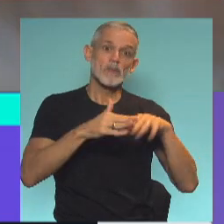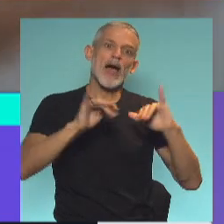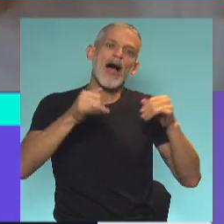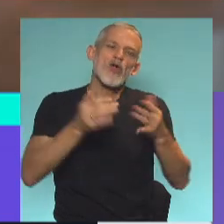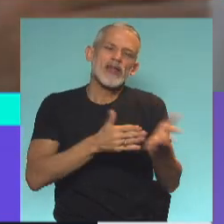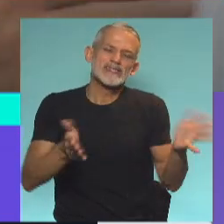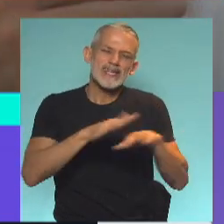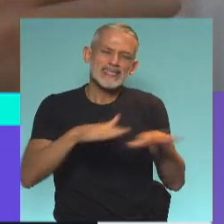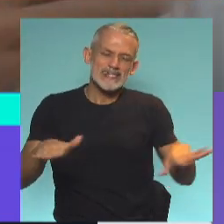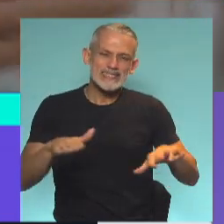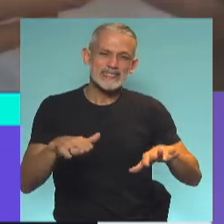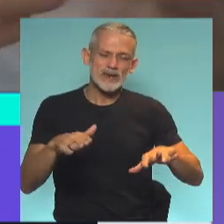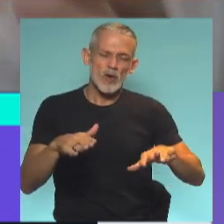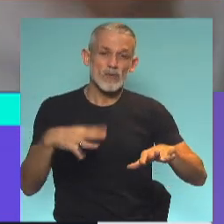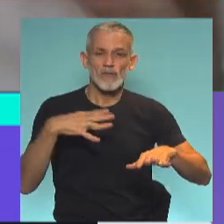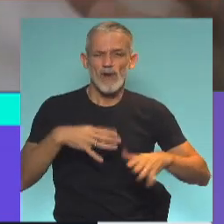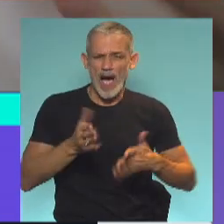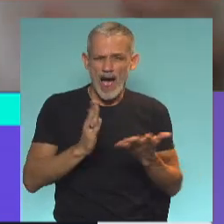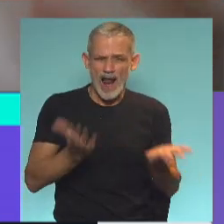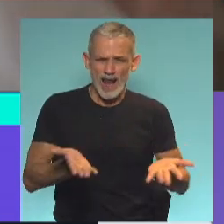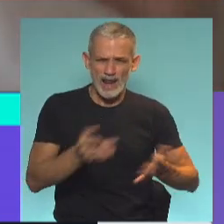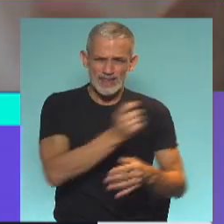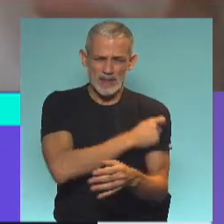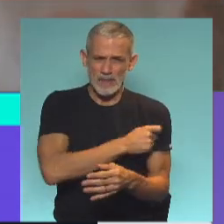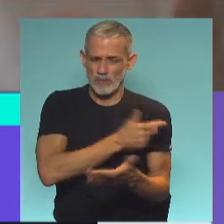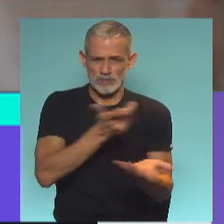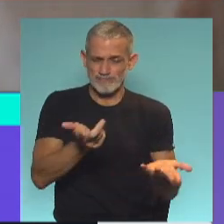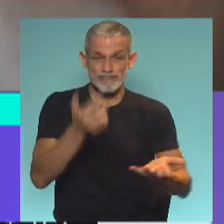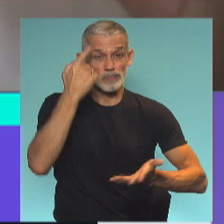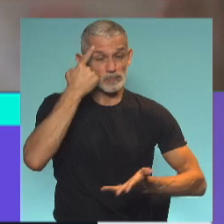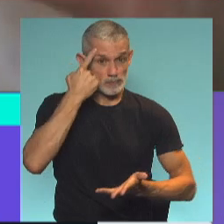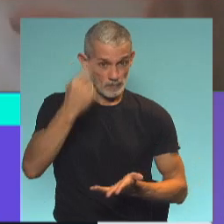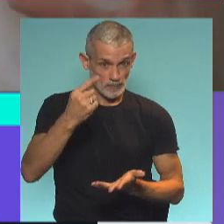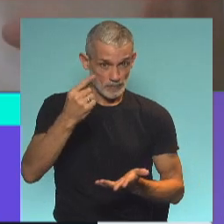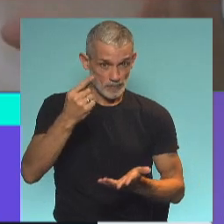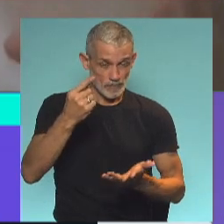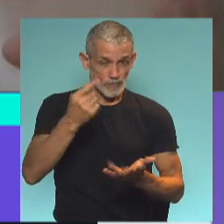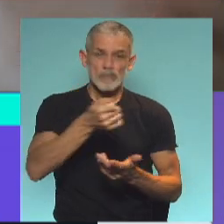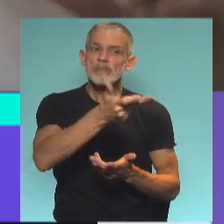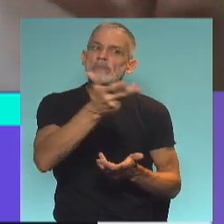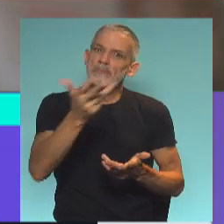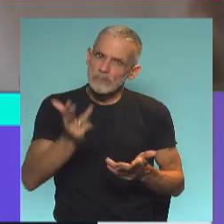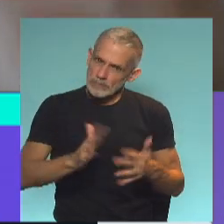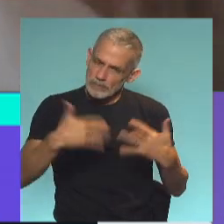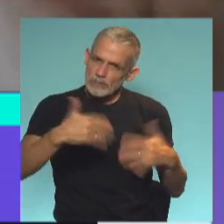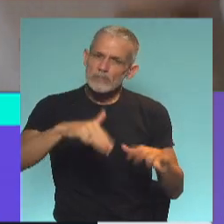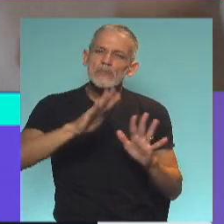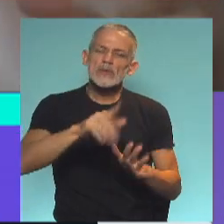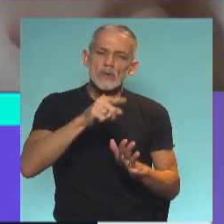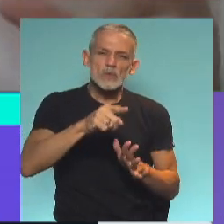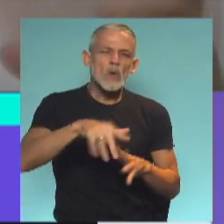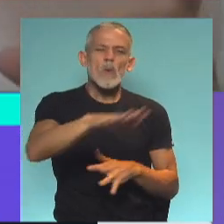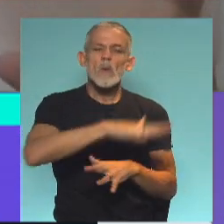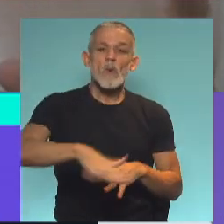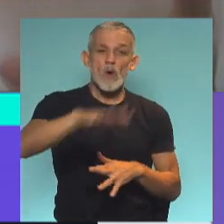adolescentes y niños que vienen aún más atrás. Por lo tanto, considerando esa gran parte de la población que se considera